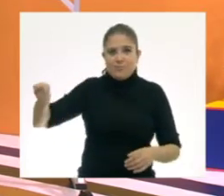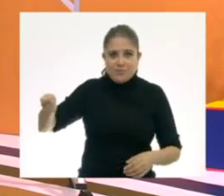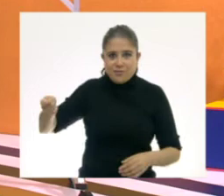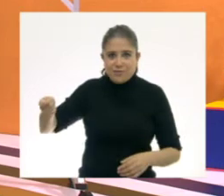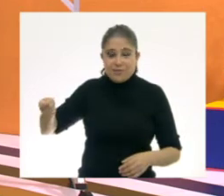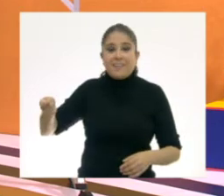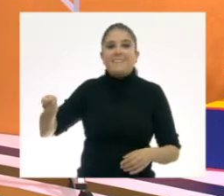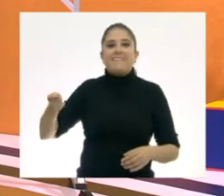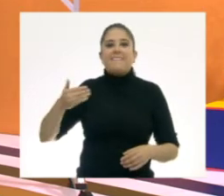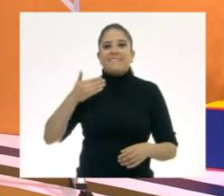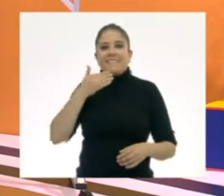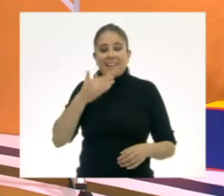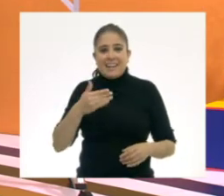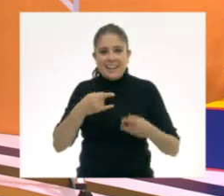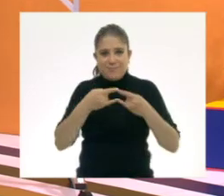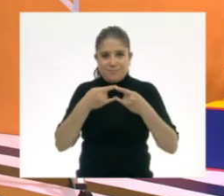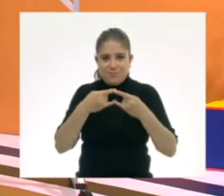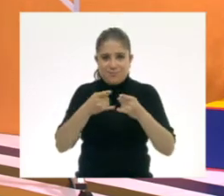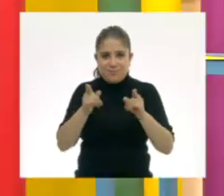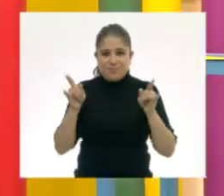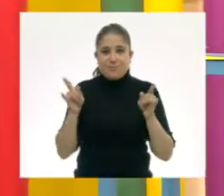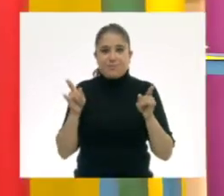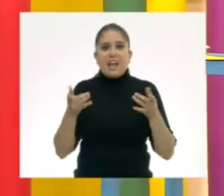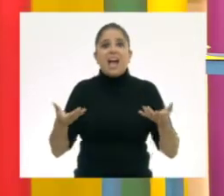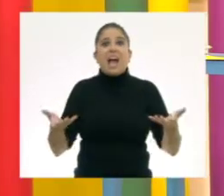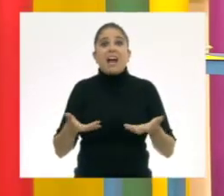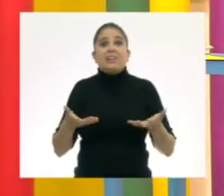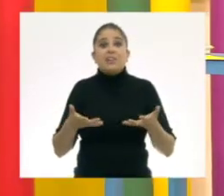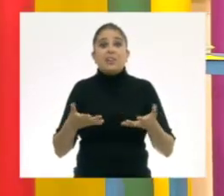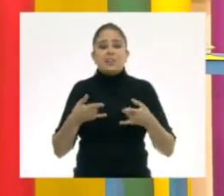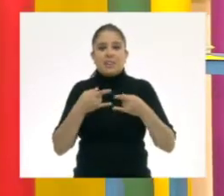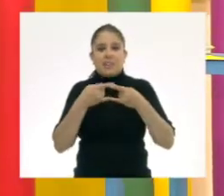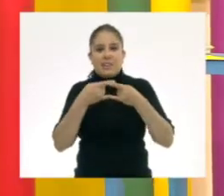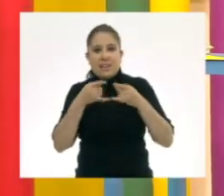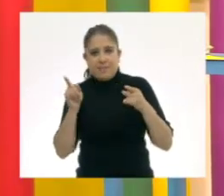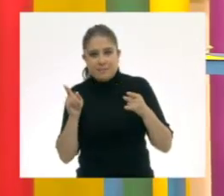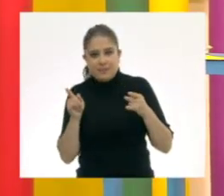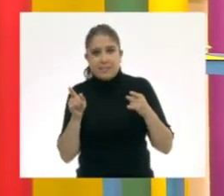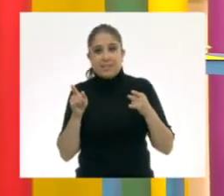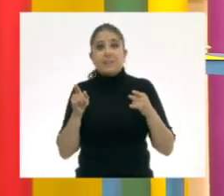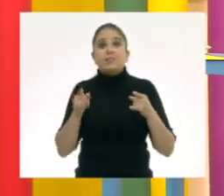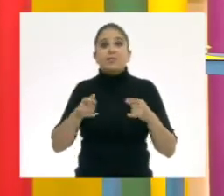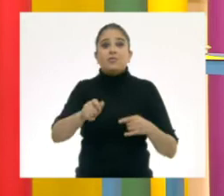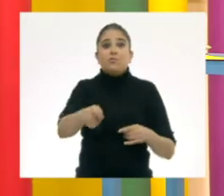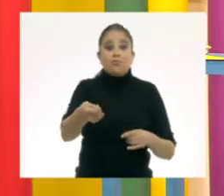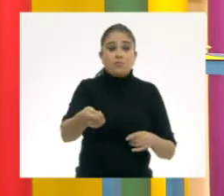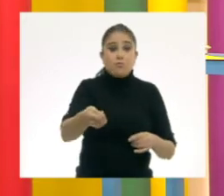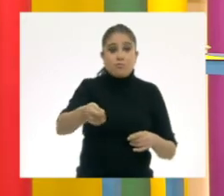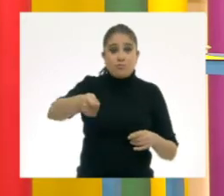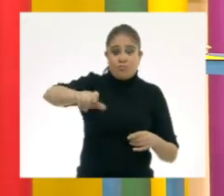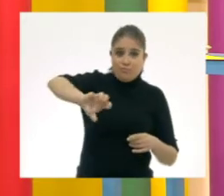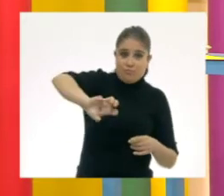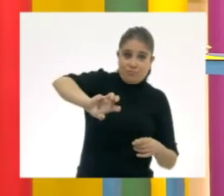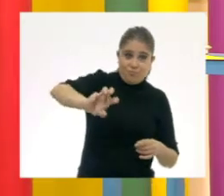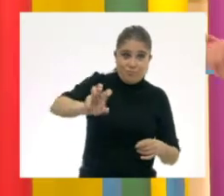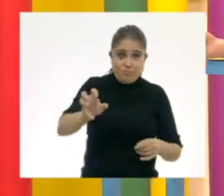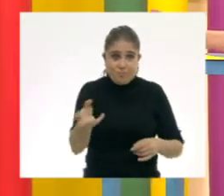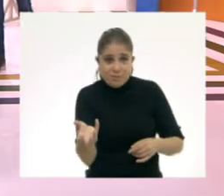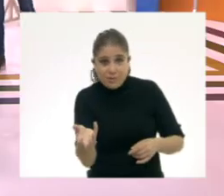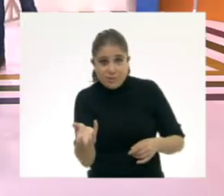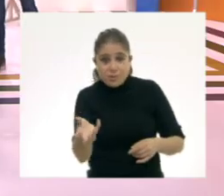Ok, muy bien. Abrir la puerta. Ajá. La acción, abrir. A ver, vamos a ver tu movimiento. Aquí. Giramos. Ajá.